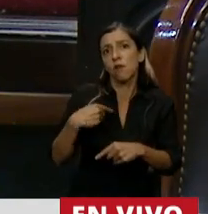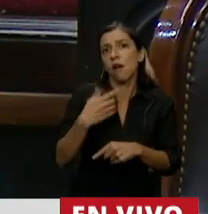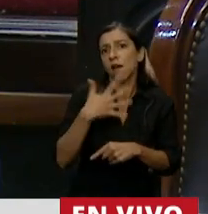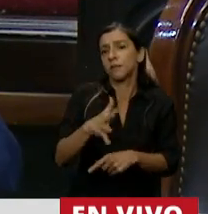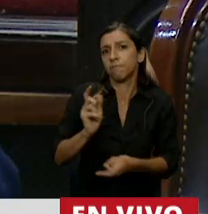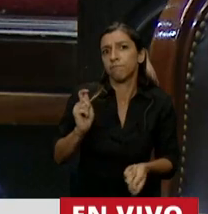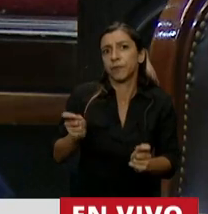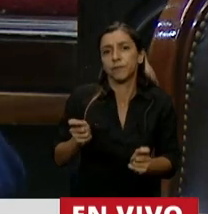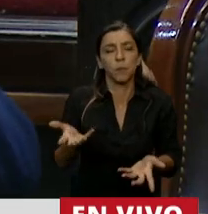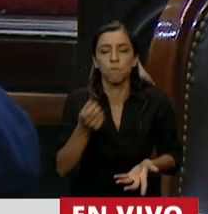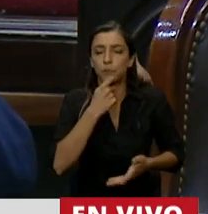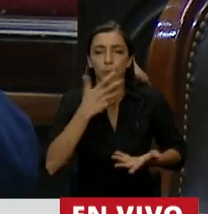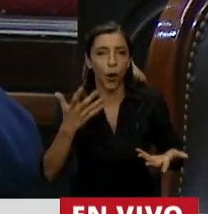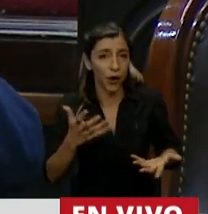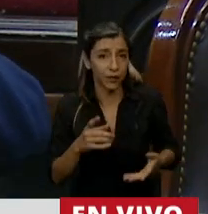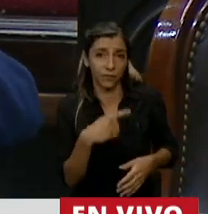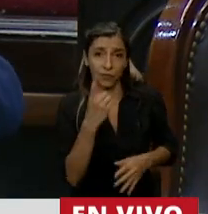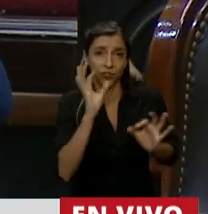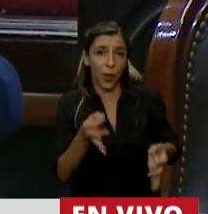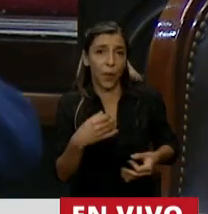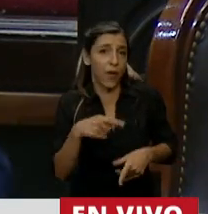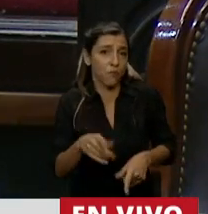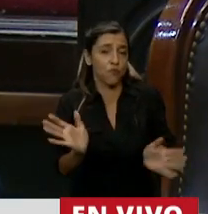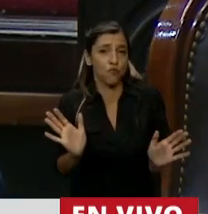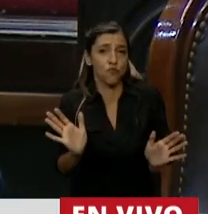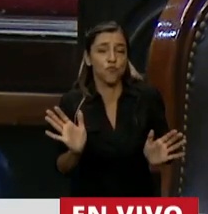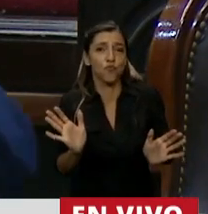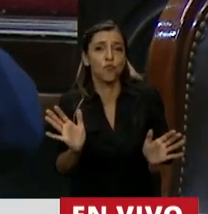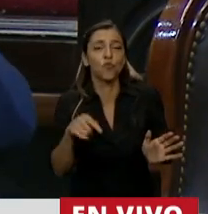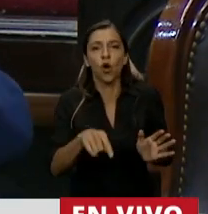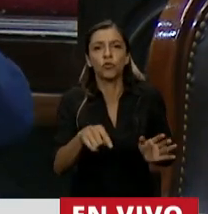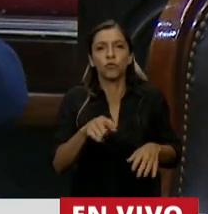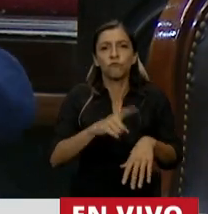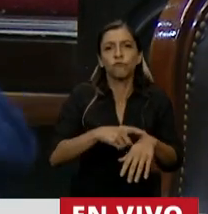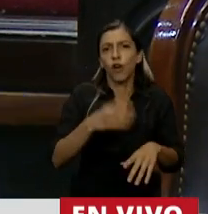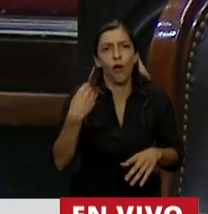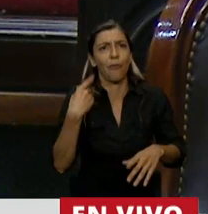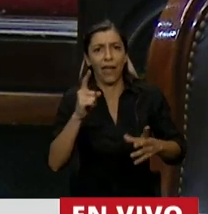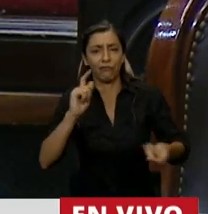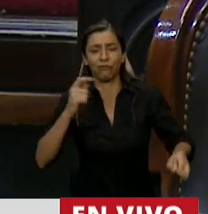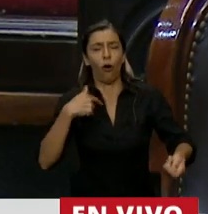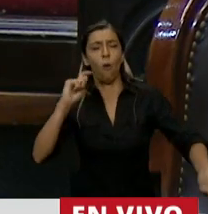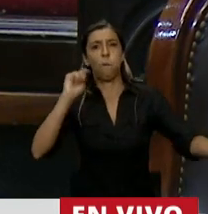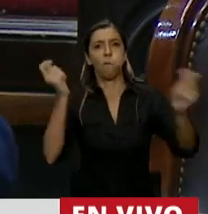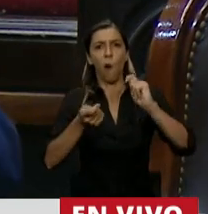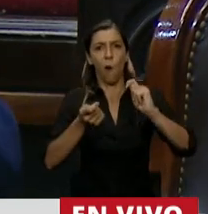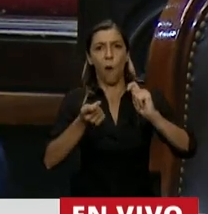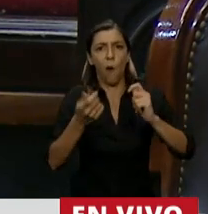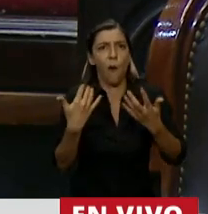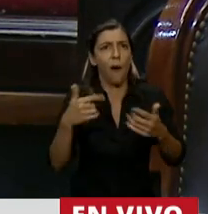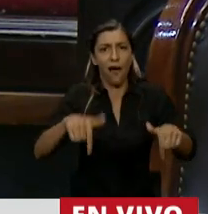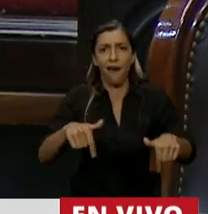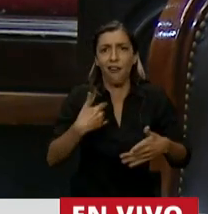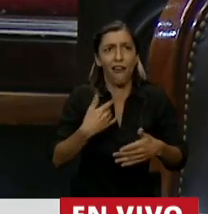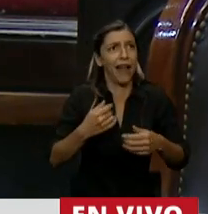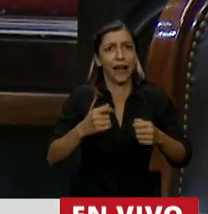pasar de un día para el otro de la galaxia Gutenberg a esas pantallas en las cuales nos vemos incluidos